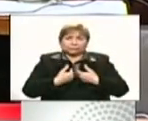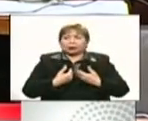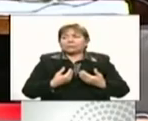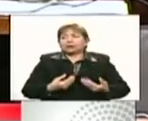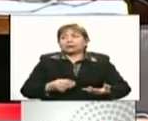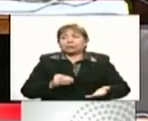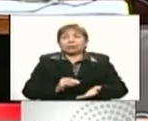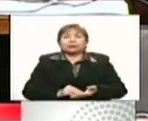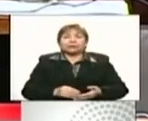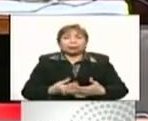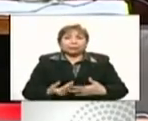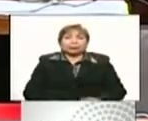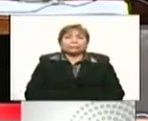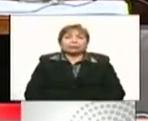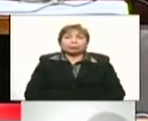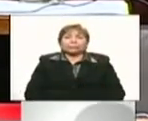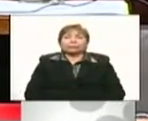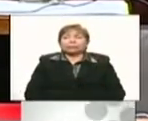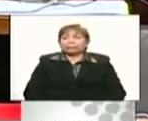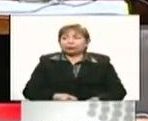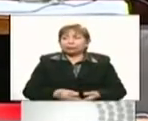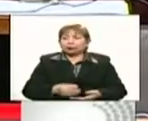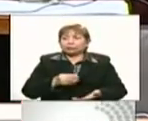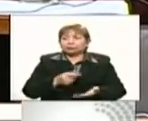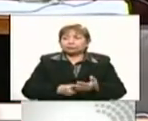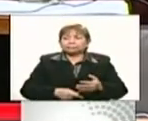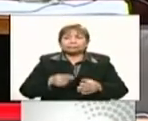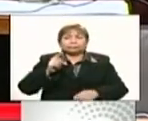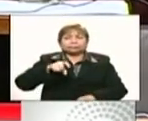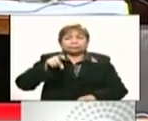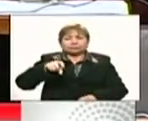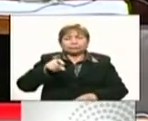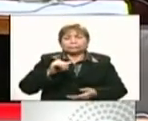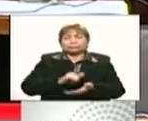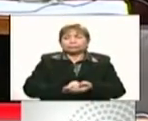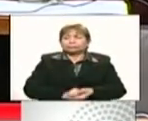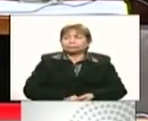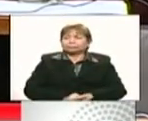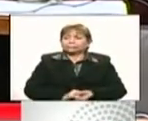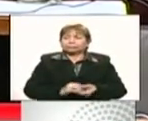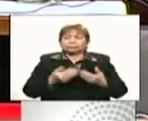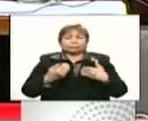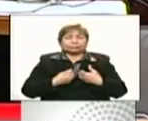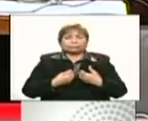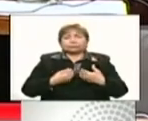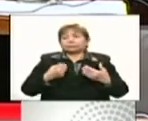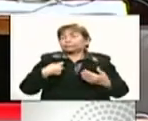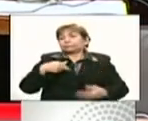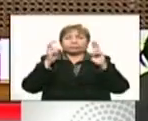podrían ellos conseguir en un referéndum